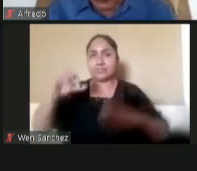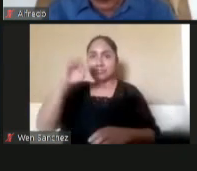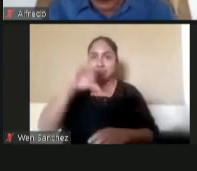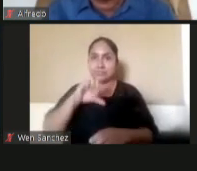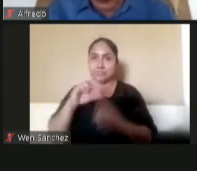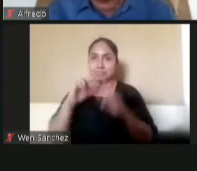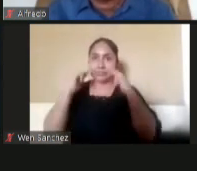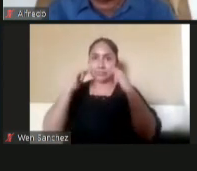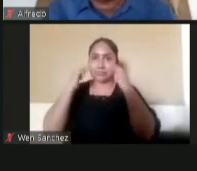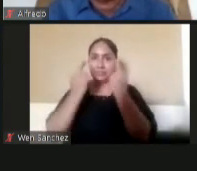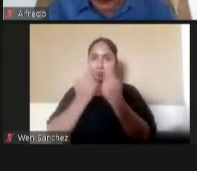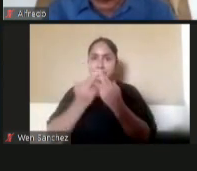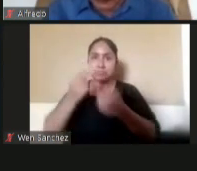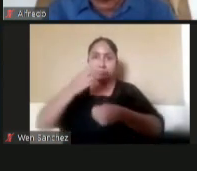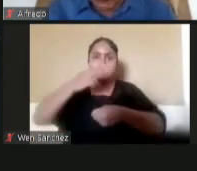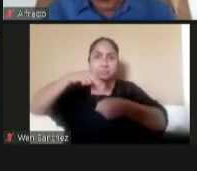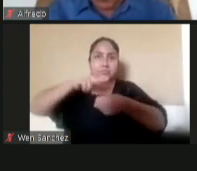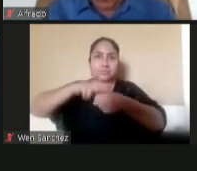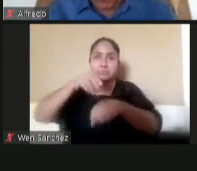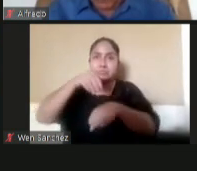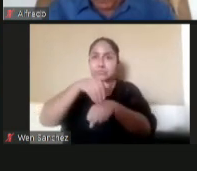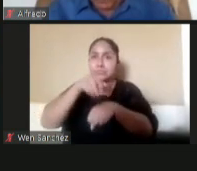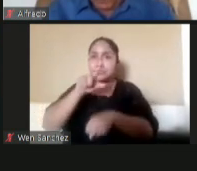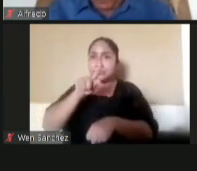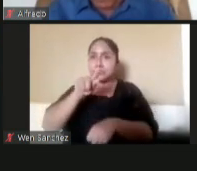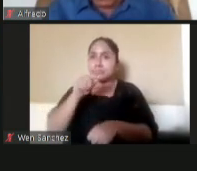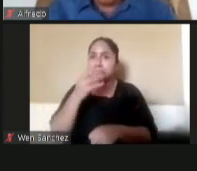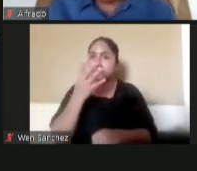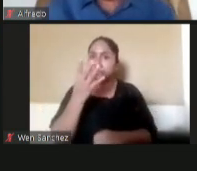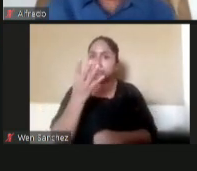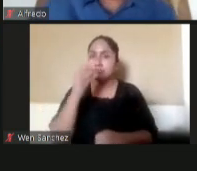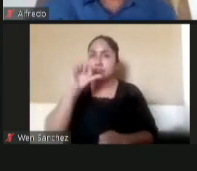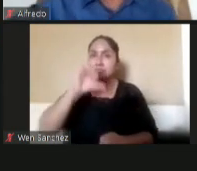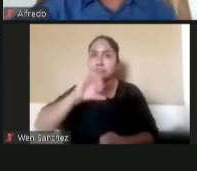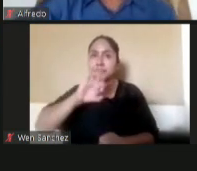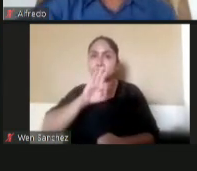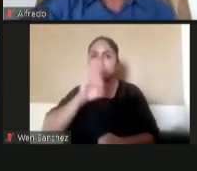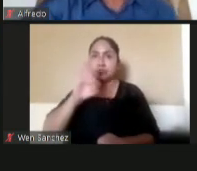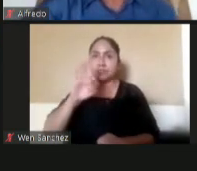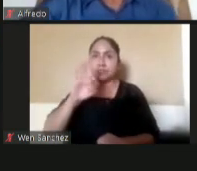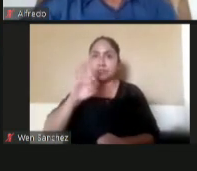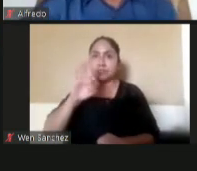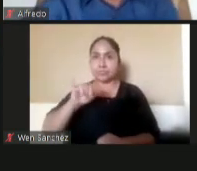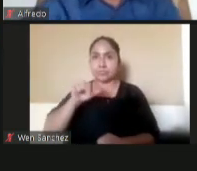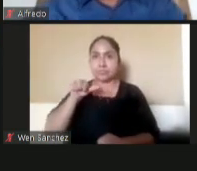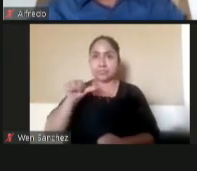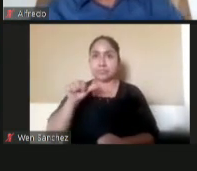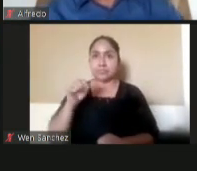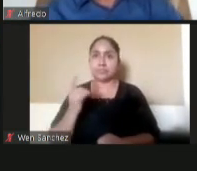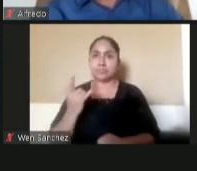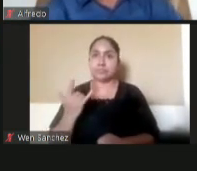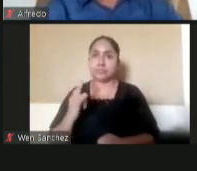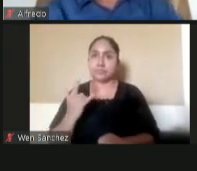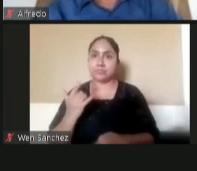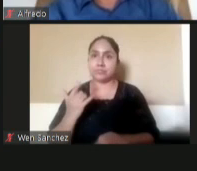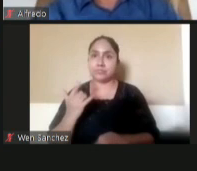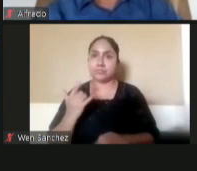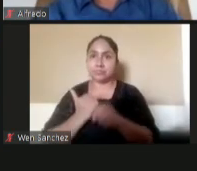número 74 correspondiente a este jueves 16 de julio del año